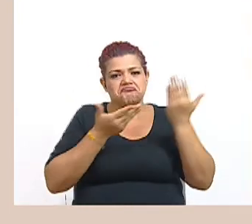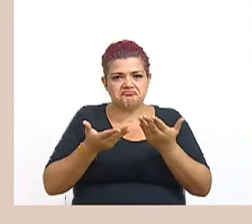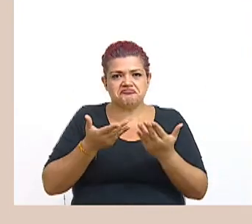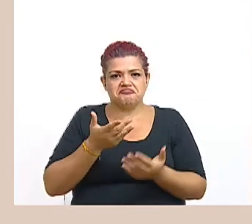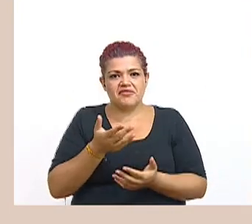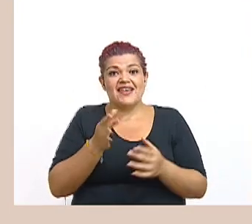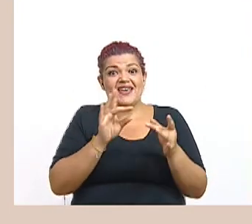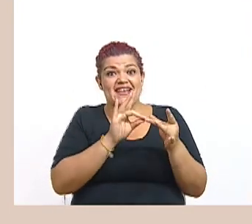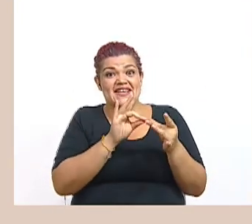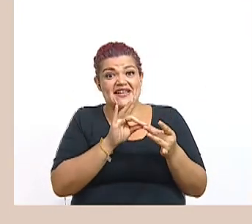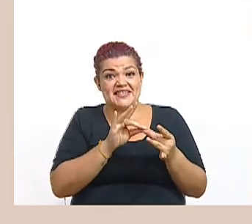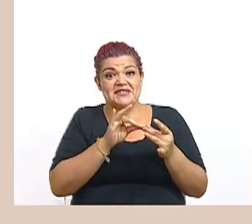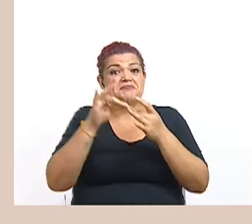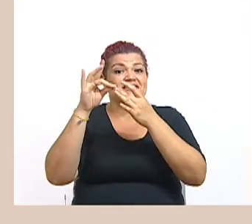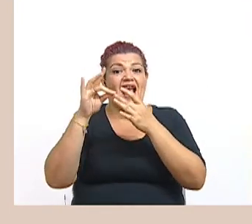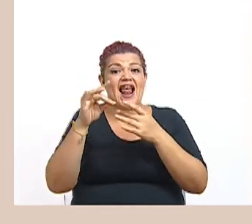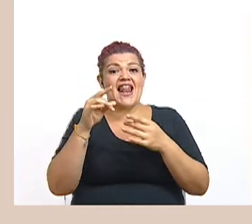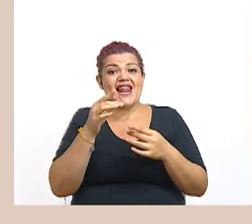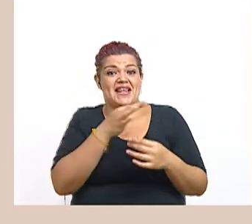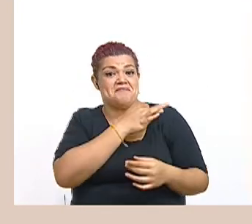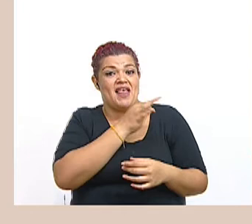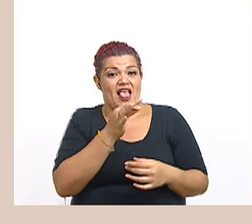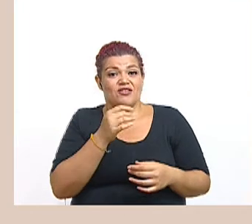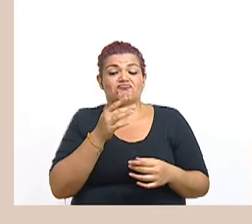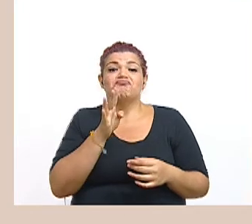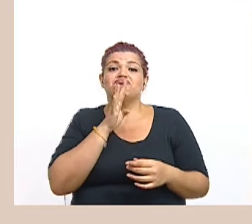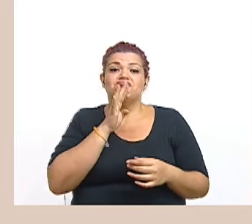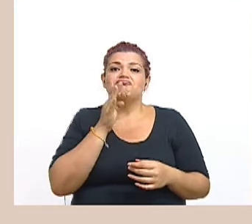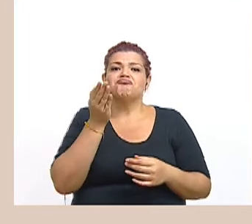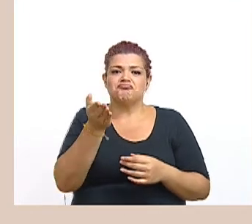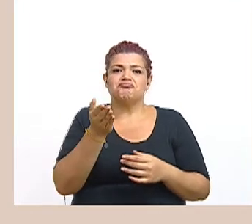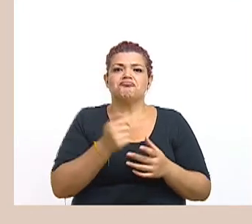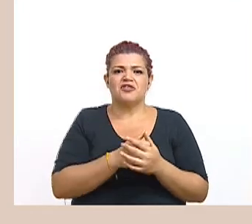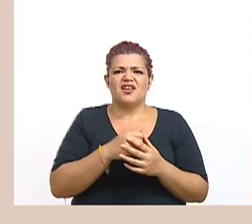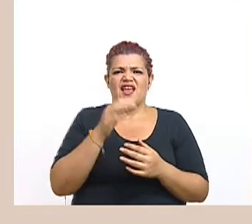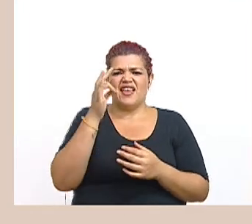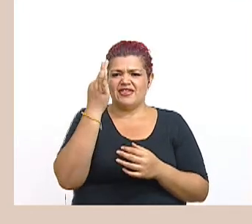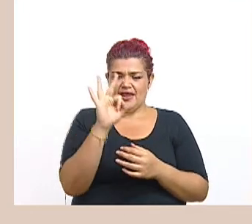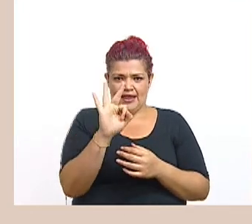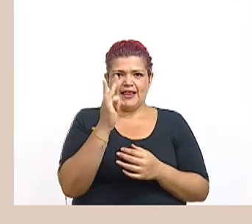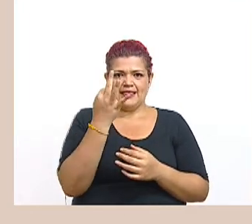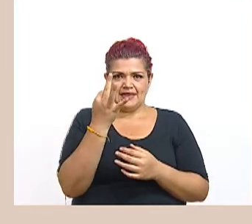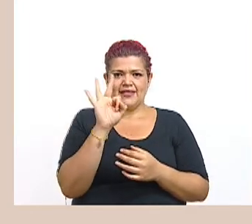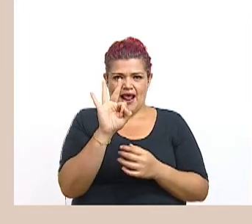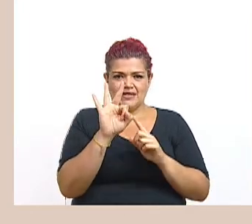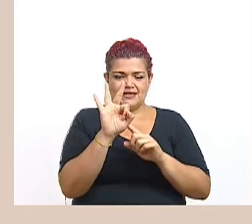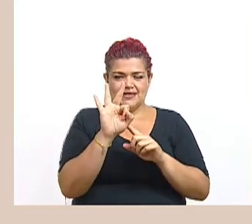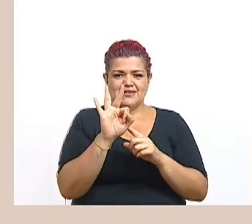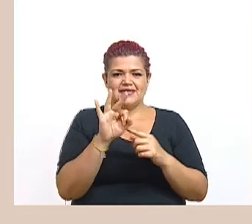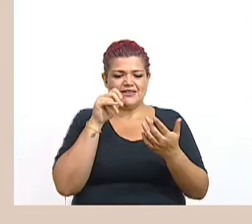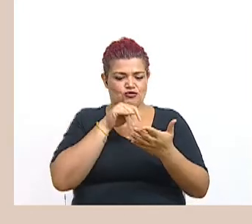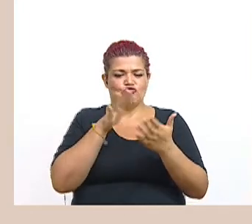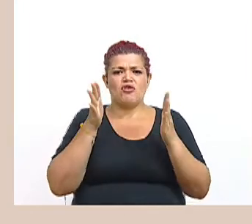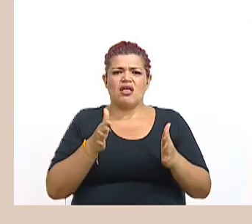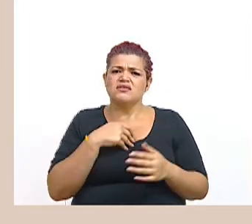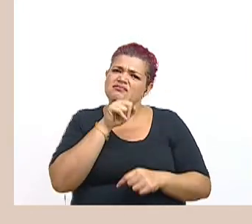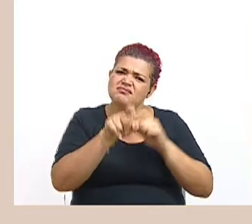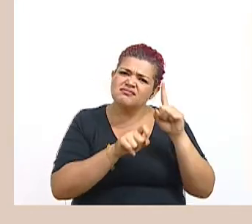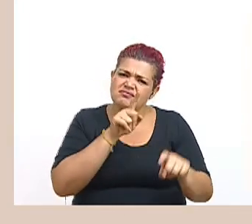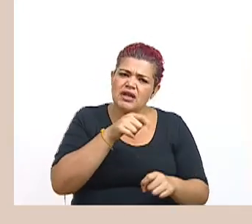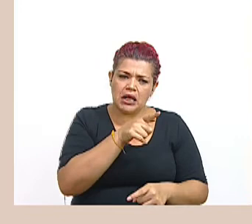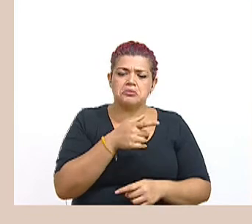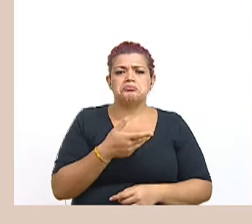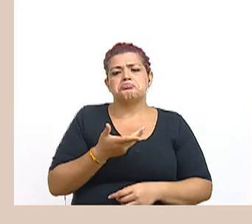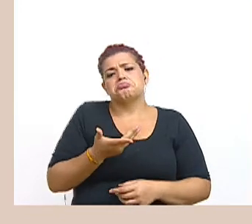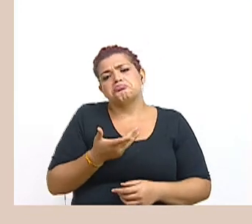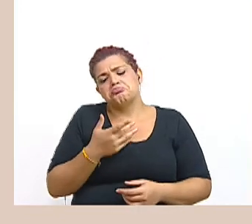Palmares, desde el Colegio Dr. Ricardo Moreno Cañas. Vamos a escuchar el testimonio de 3 estudiantes, a los cuales se les plantearon algunas preguntas